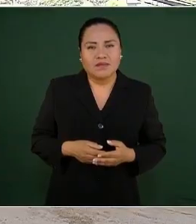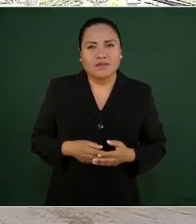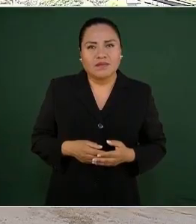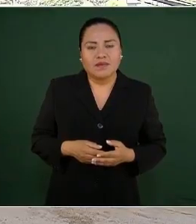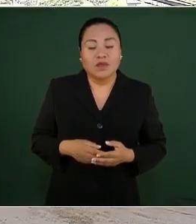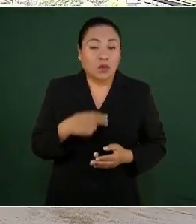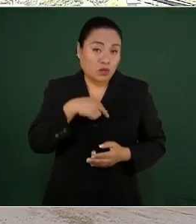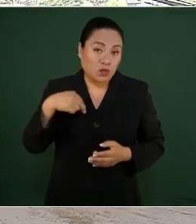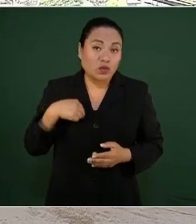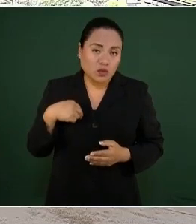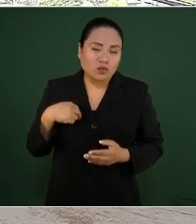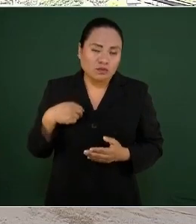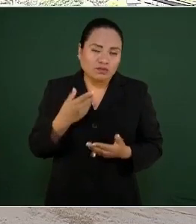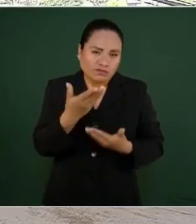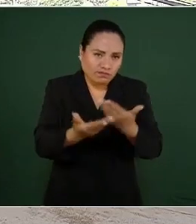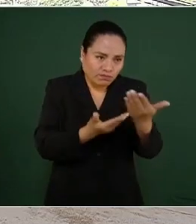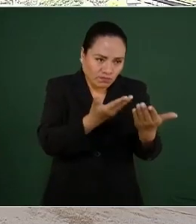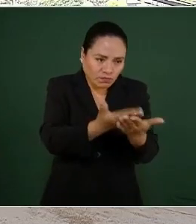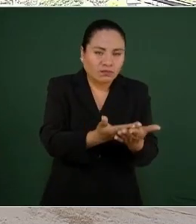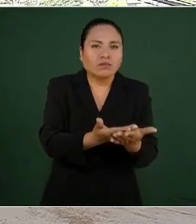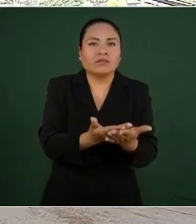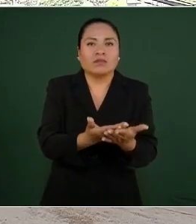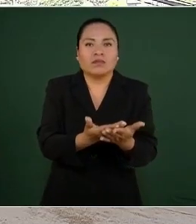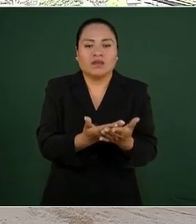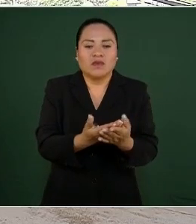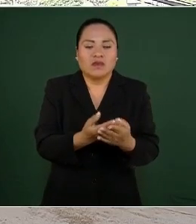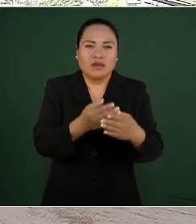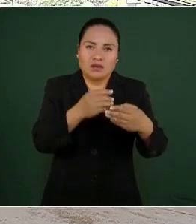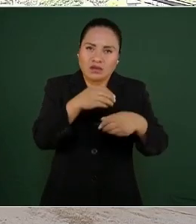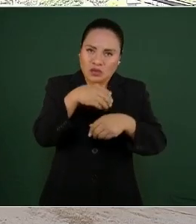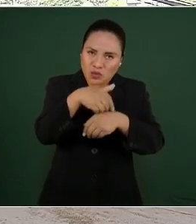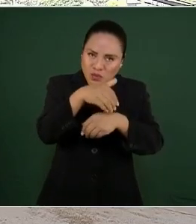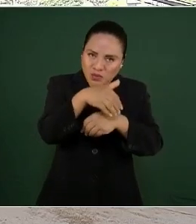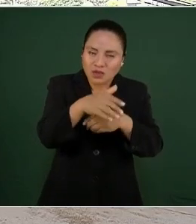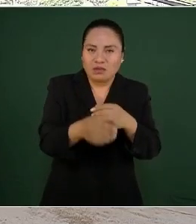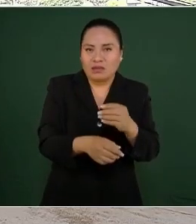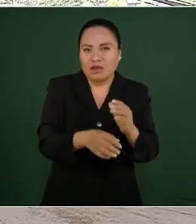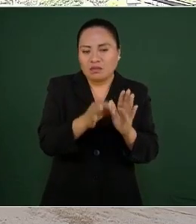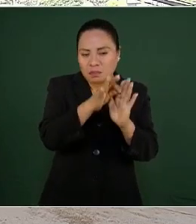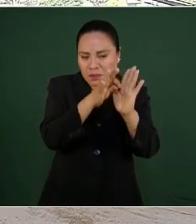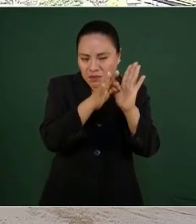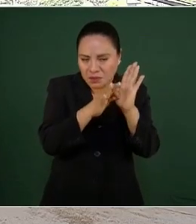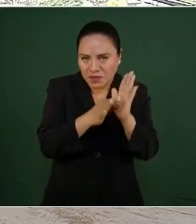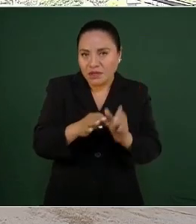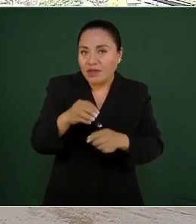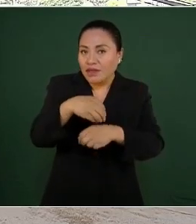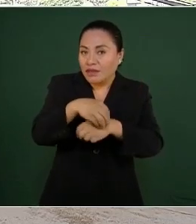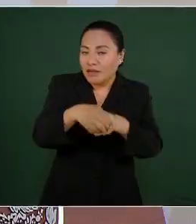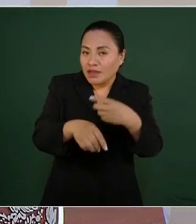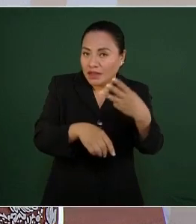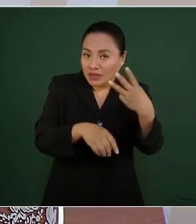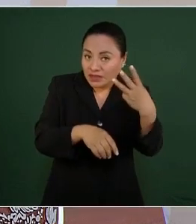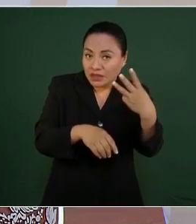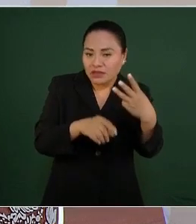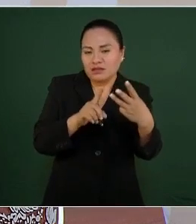estamos planteando en los puntos 3 y 4, pues que haya diálogo,